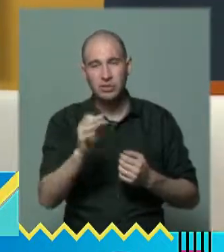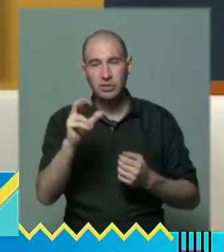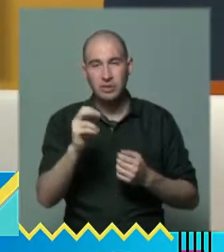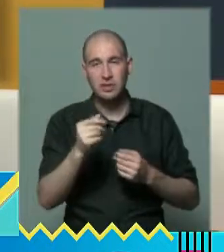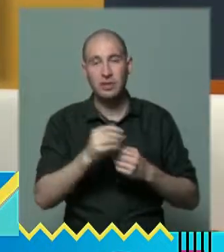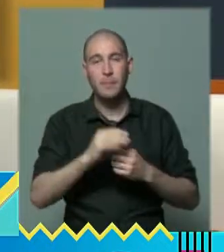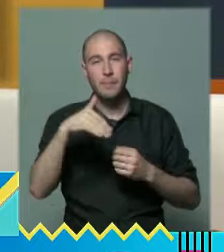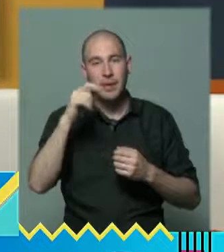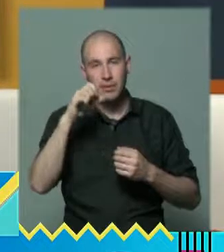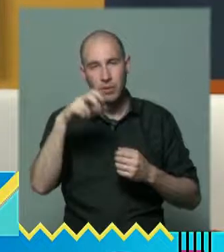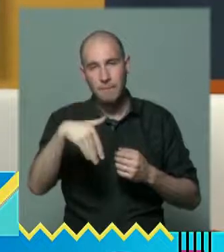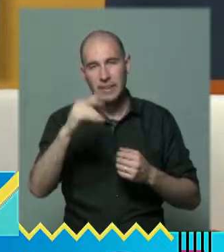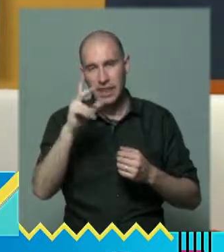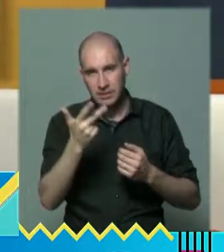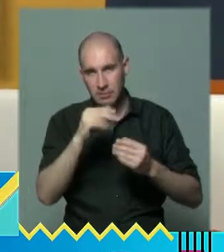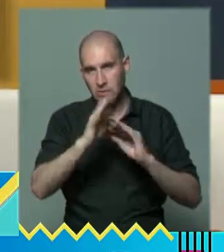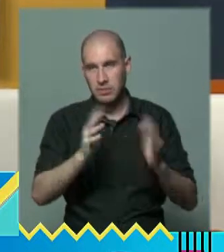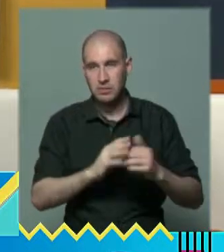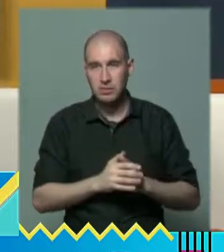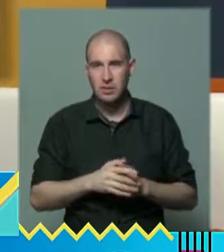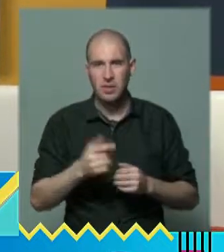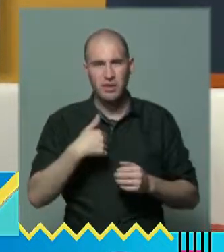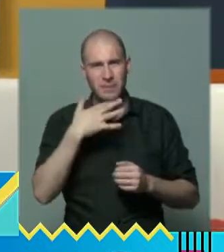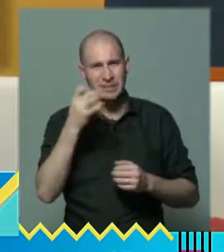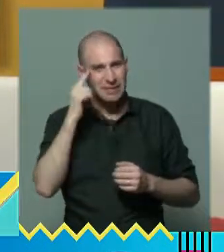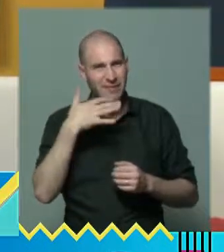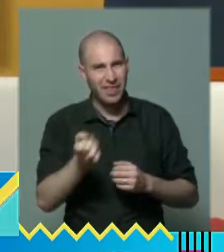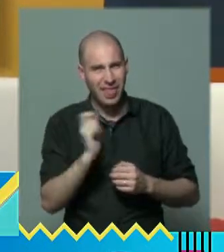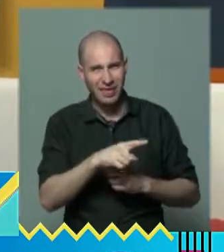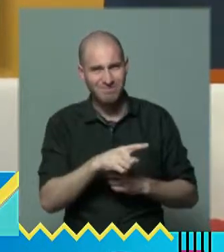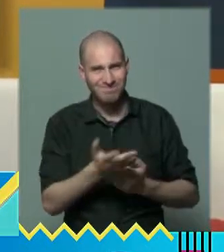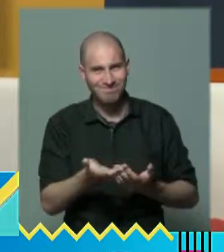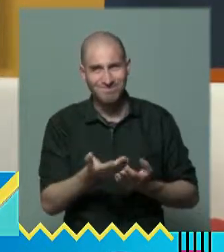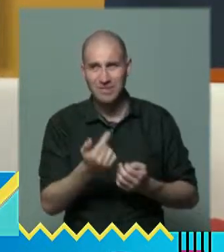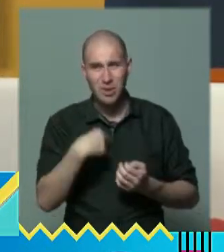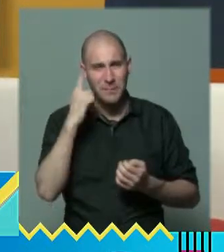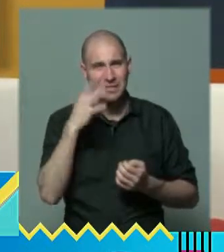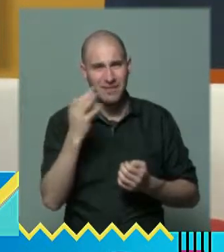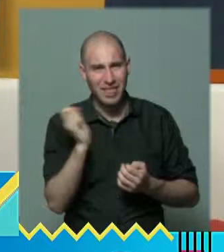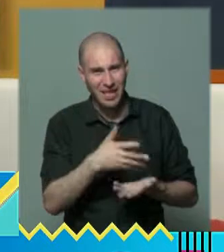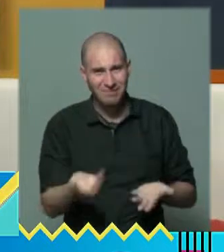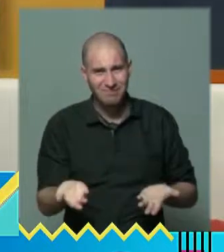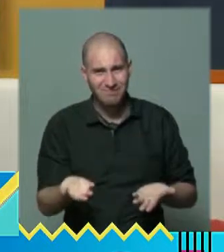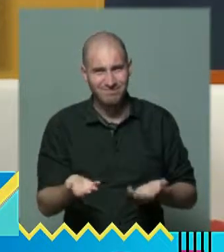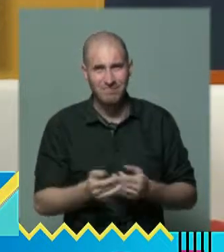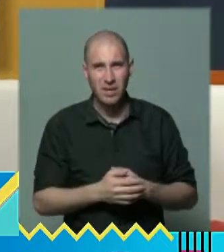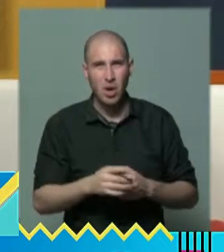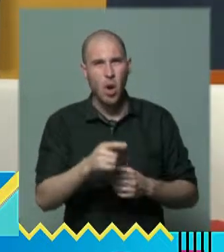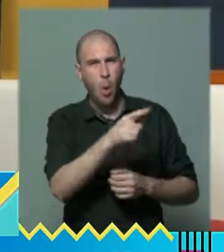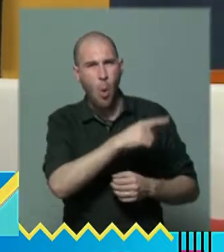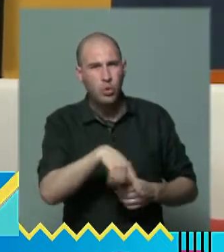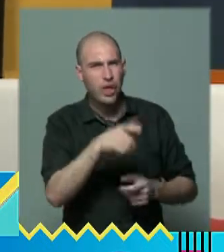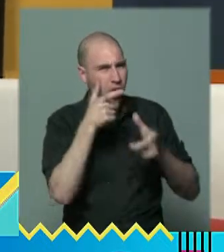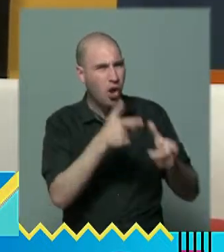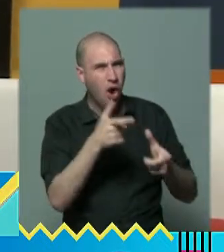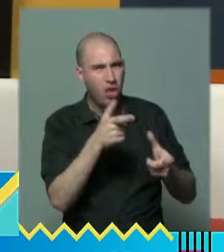8.630 BTU por metro cúbico. ¿Y le tengo que creer a la empresa? Yo le tengo que creer. ¿No son ustedes los que tienen que